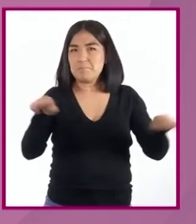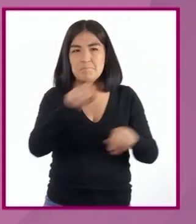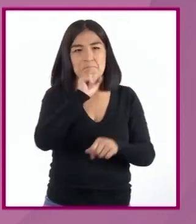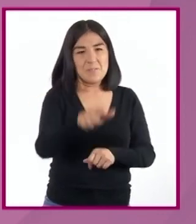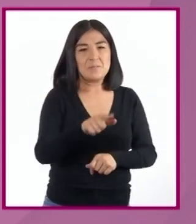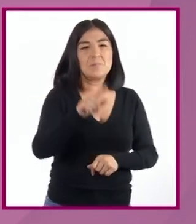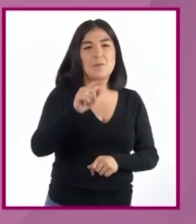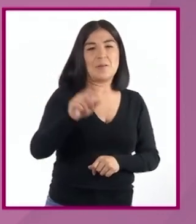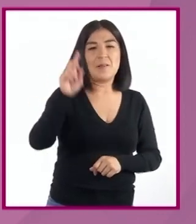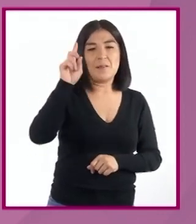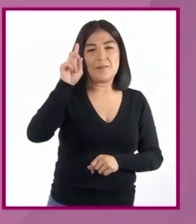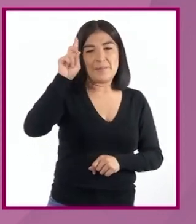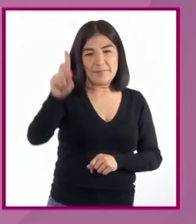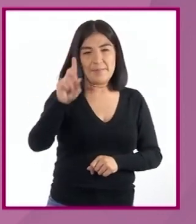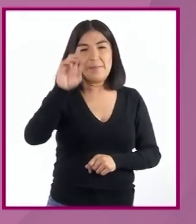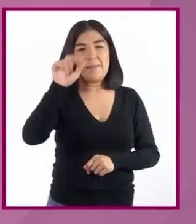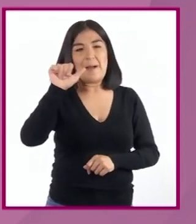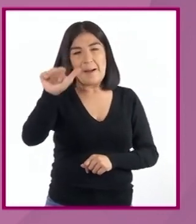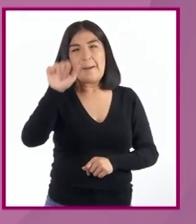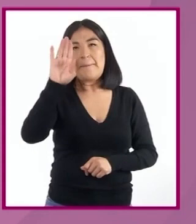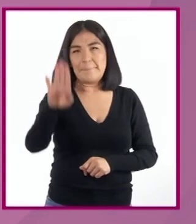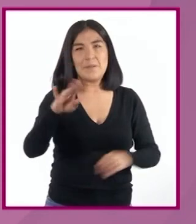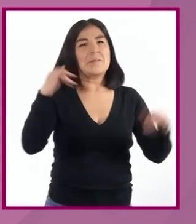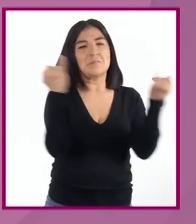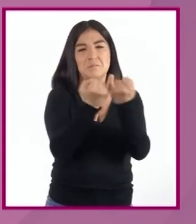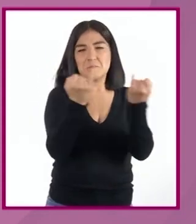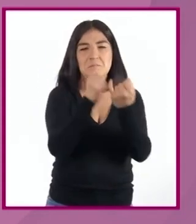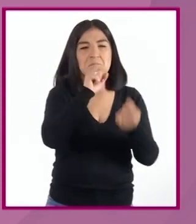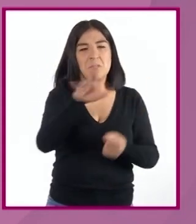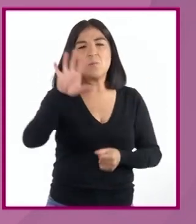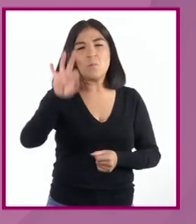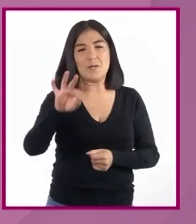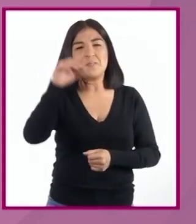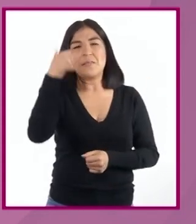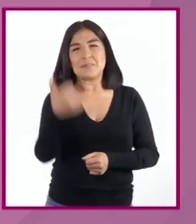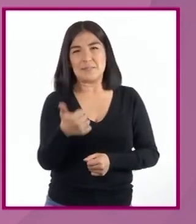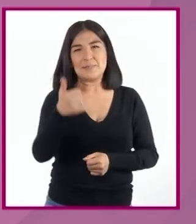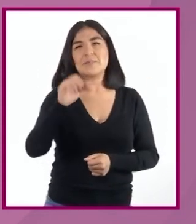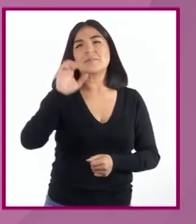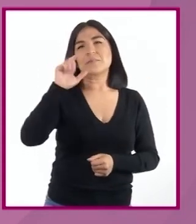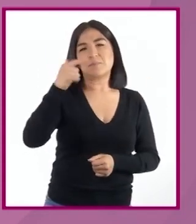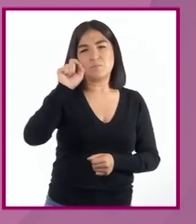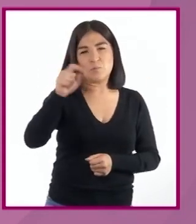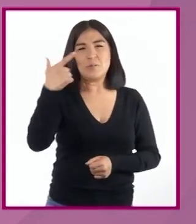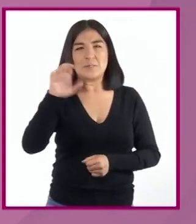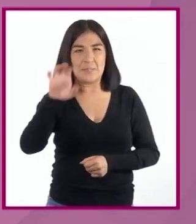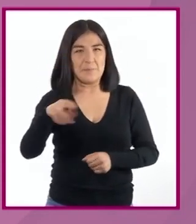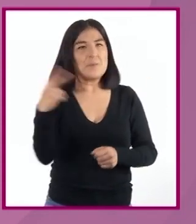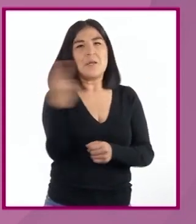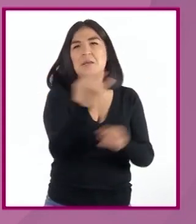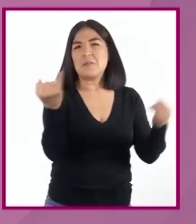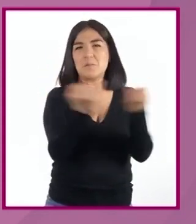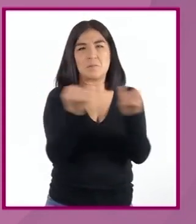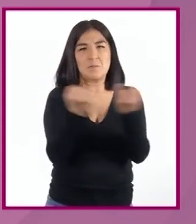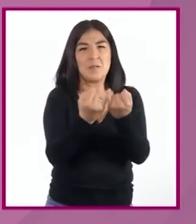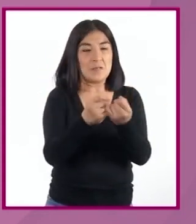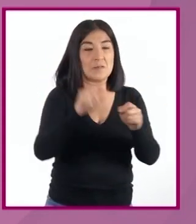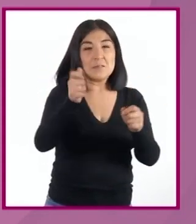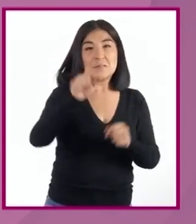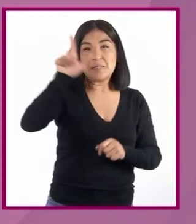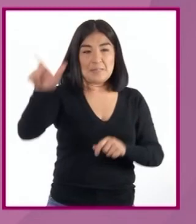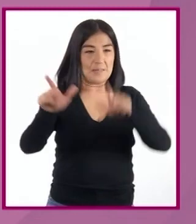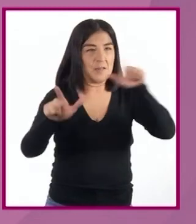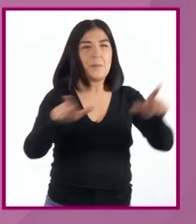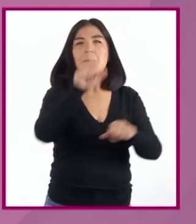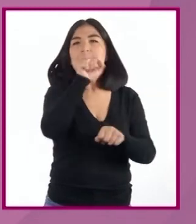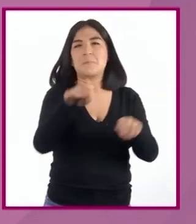que el segmento AB, porque estamos hablando de triángulos congruentes y sus lados deben tener las